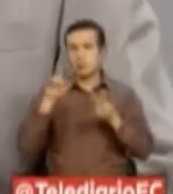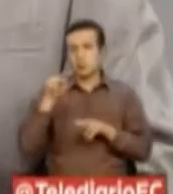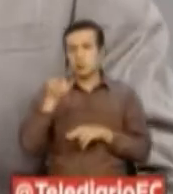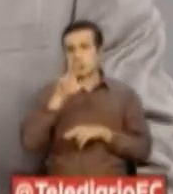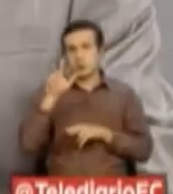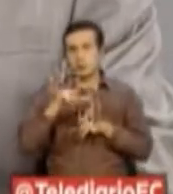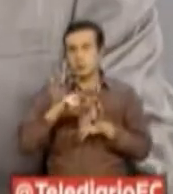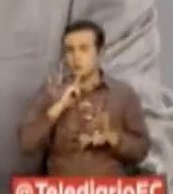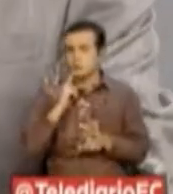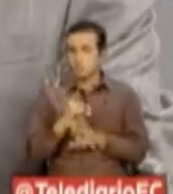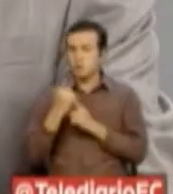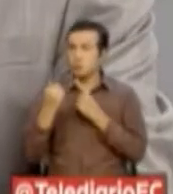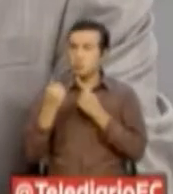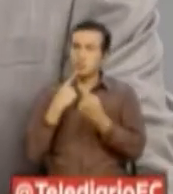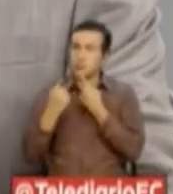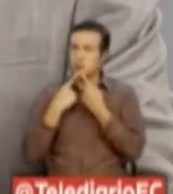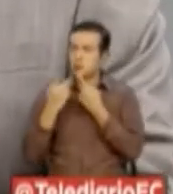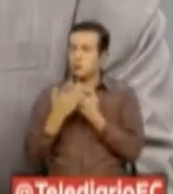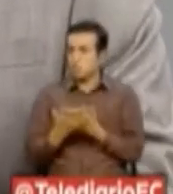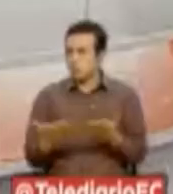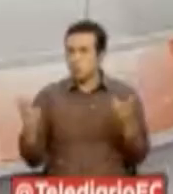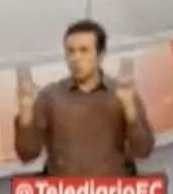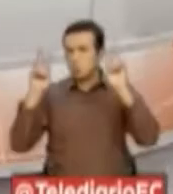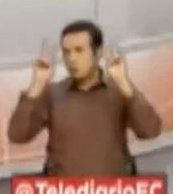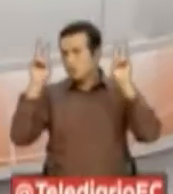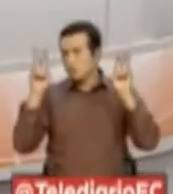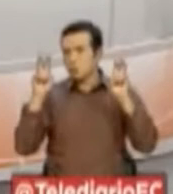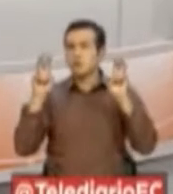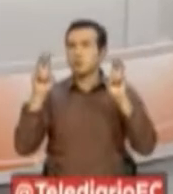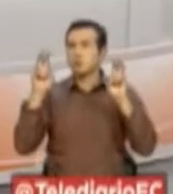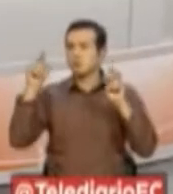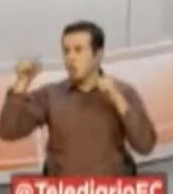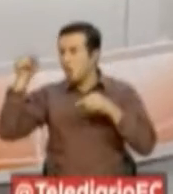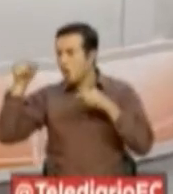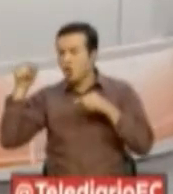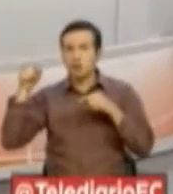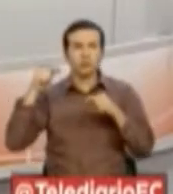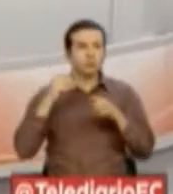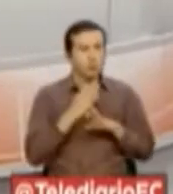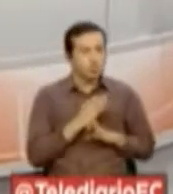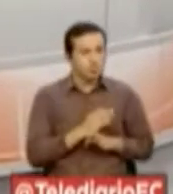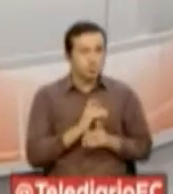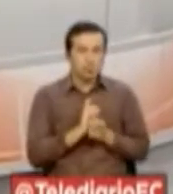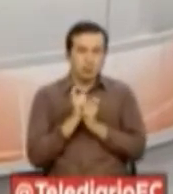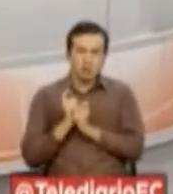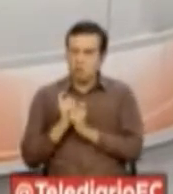el diálogo que mantenemos sobre este tema caudillismo versus alternancia en el poder